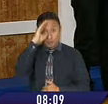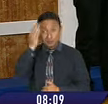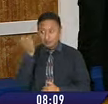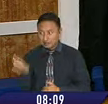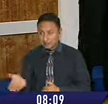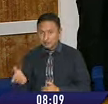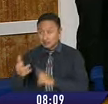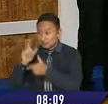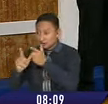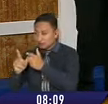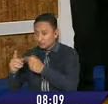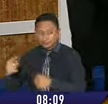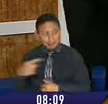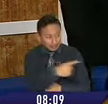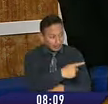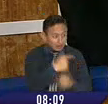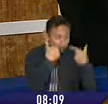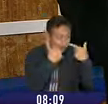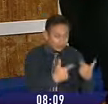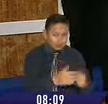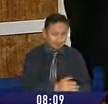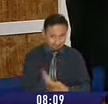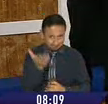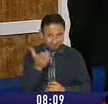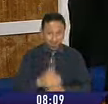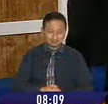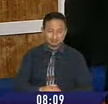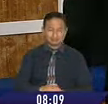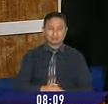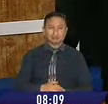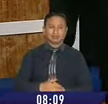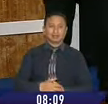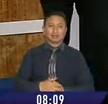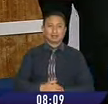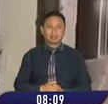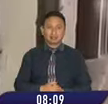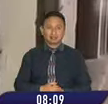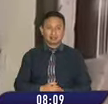Eso. La carretera. Veamos. No sé, bueno, vean ustedes.